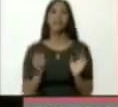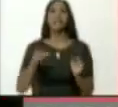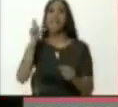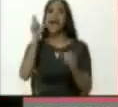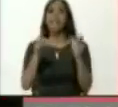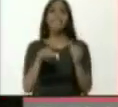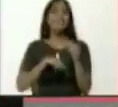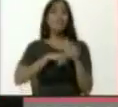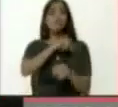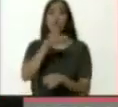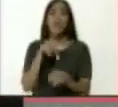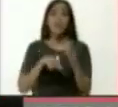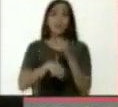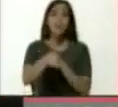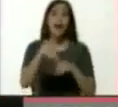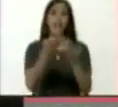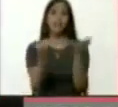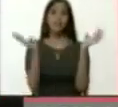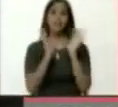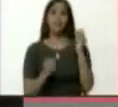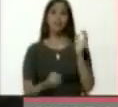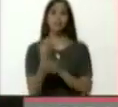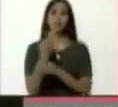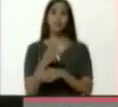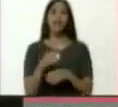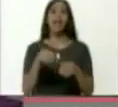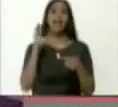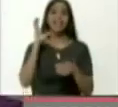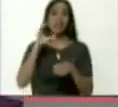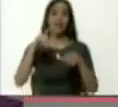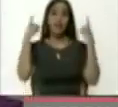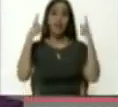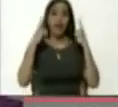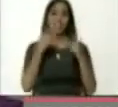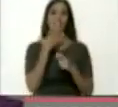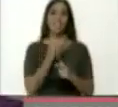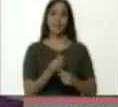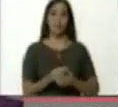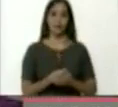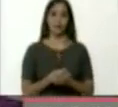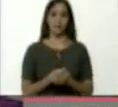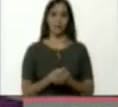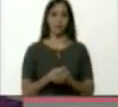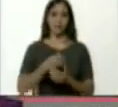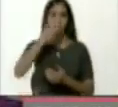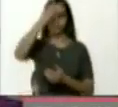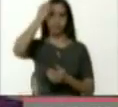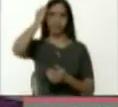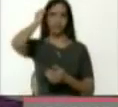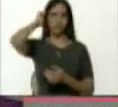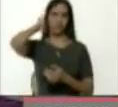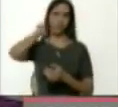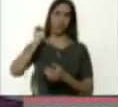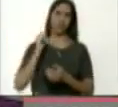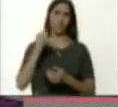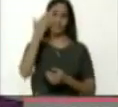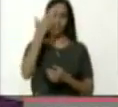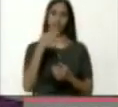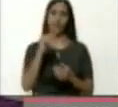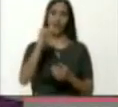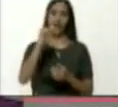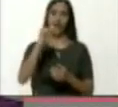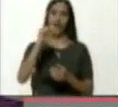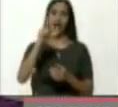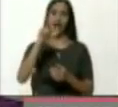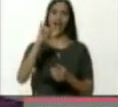igualito al estadio. Y se va a inaugurar el estadio de La Guaira en diciembre, por cierto. Ahí se va a prender el zafarrancho, la cosa. Chamo, que saludes a Ailín Pulido, que está cumpliendo años y